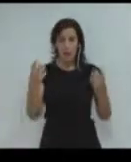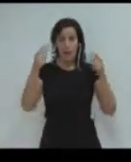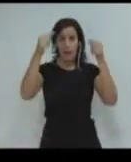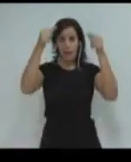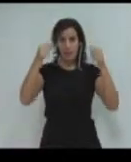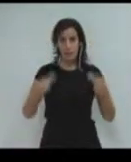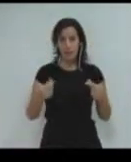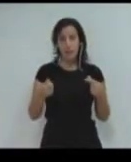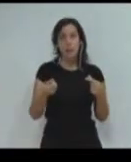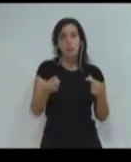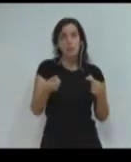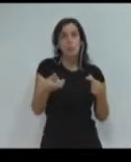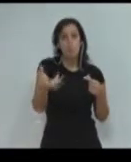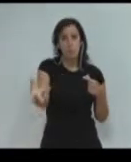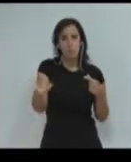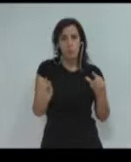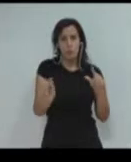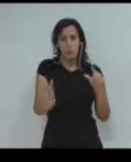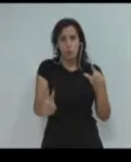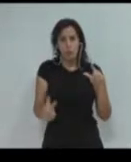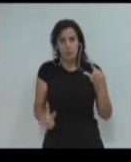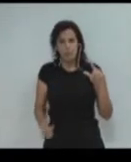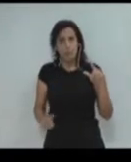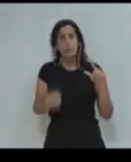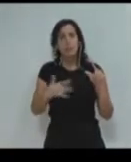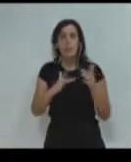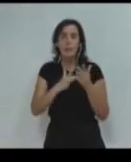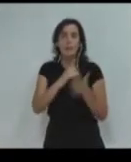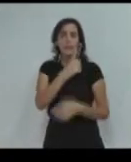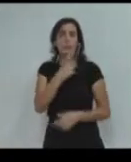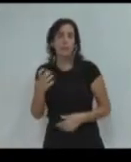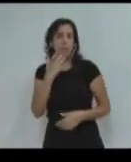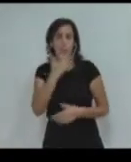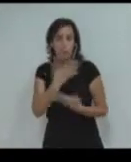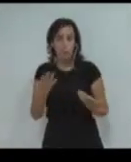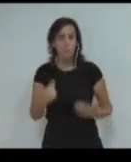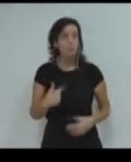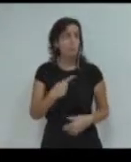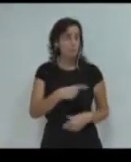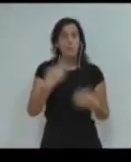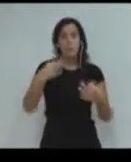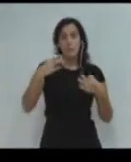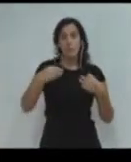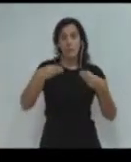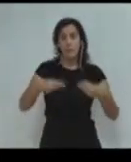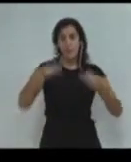paginación, por ejemplo. Sí, sí, Y sí. ya le dices que es paginación. Pero Entonces te- normalmente el pie de página en